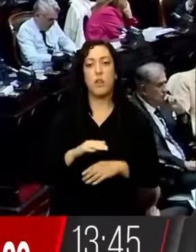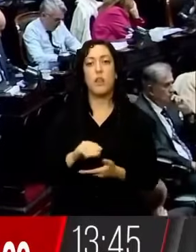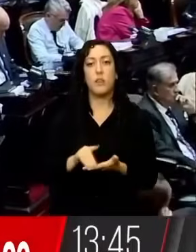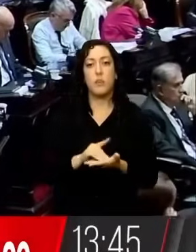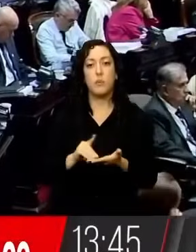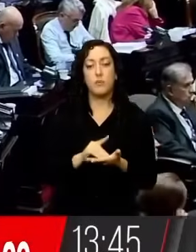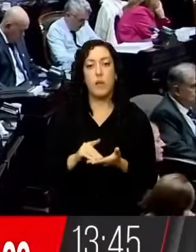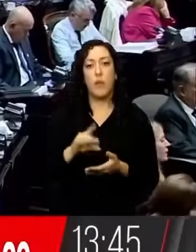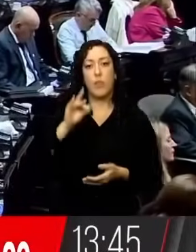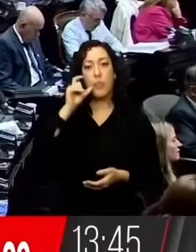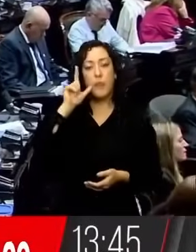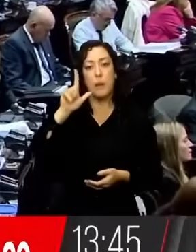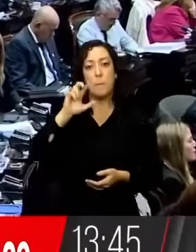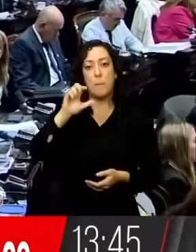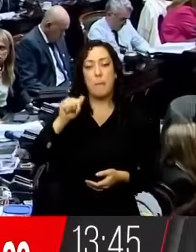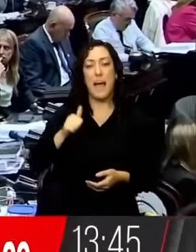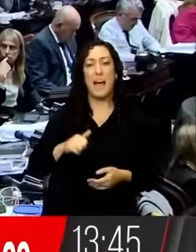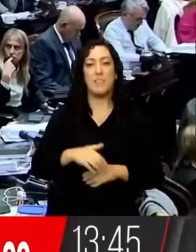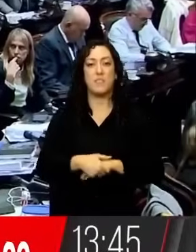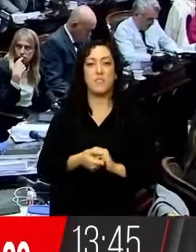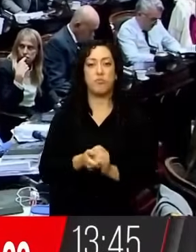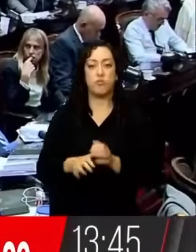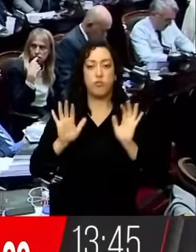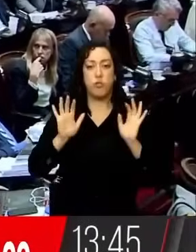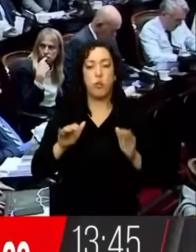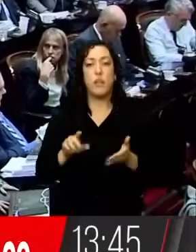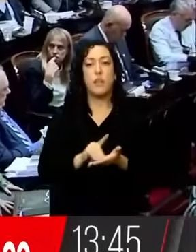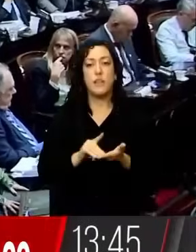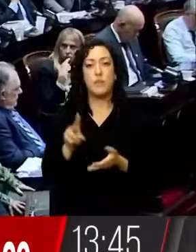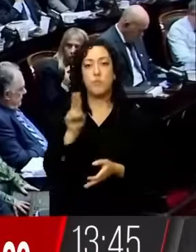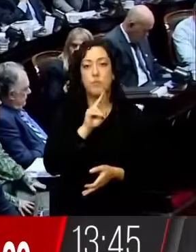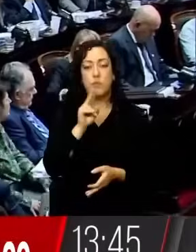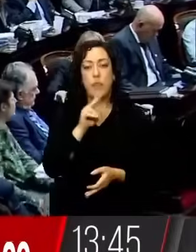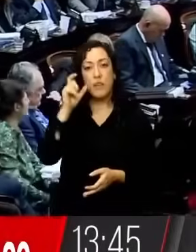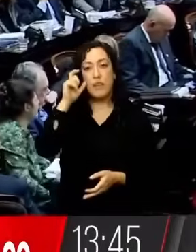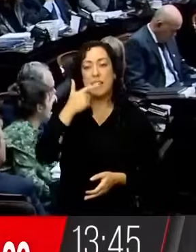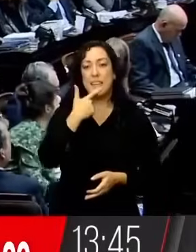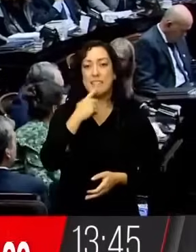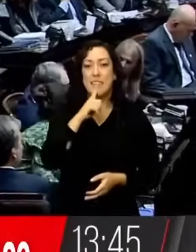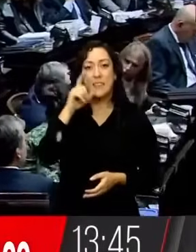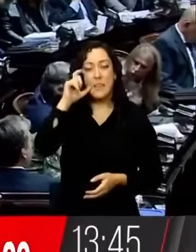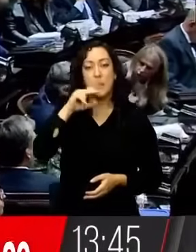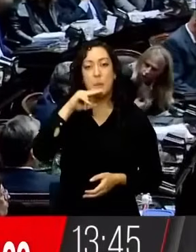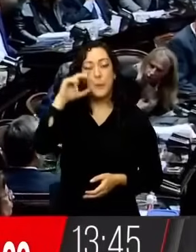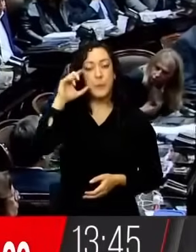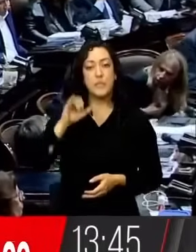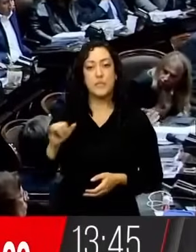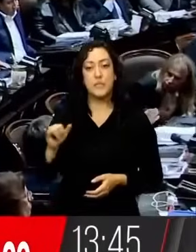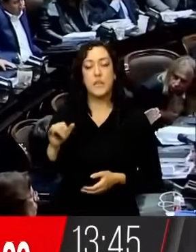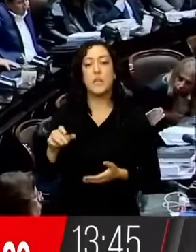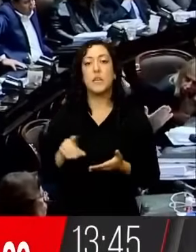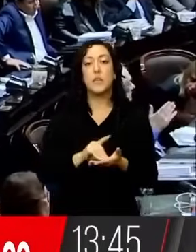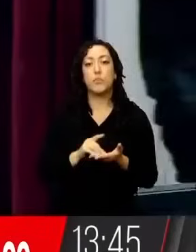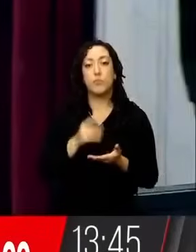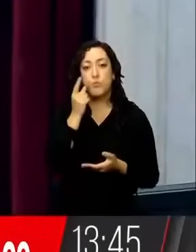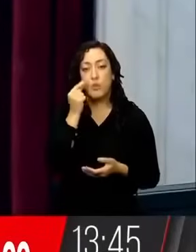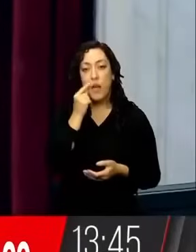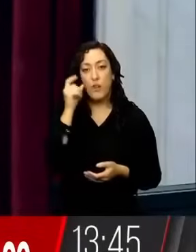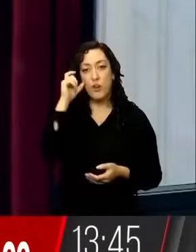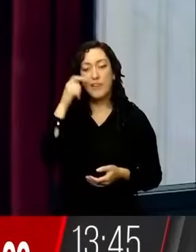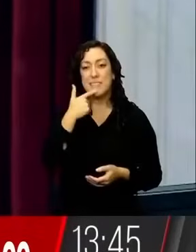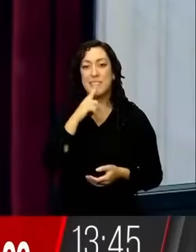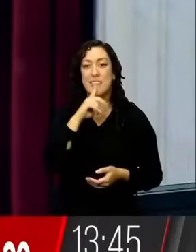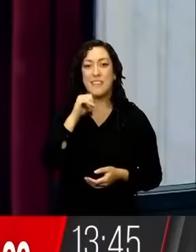Diputada Romina del Pla. Abstención. Abstención. Diputada Gabriela Esteves. Abstención. Diputado Emiliano